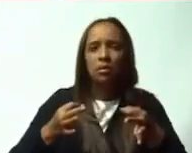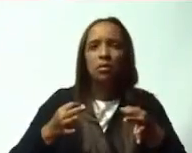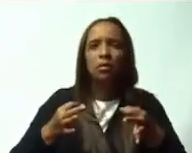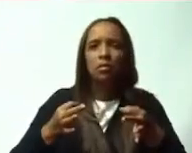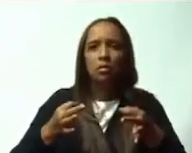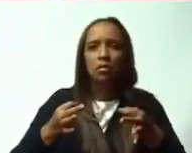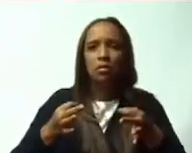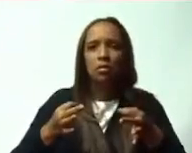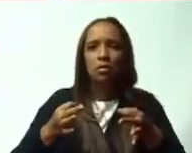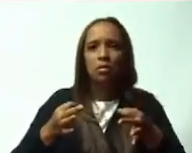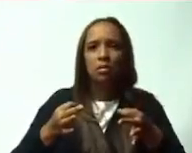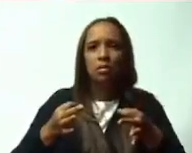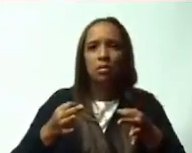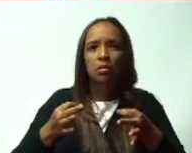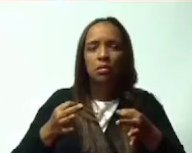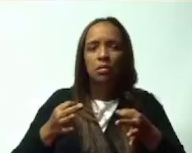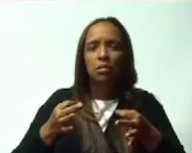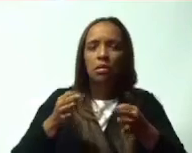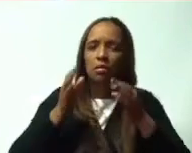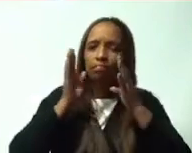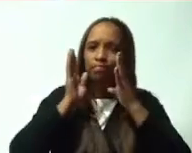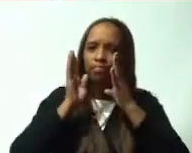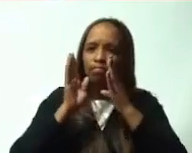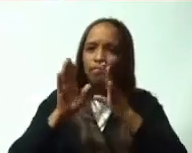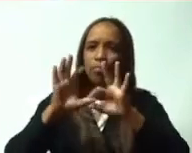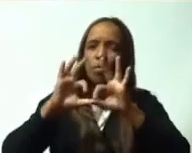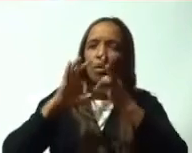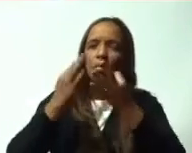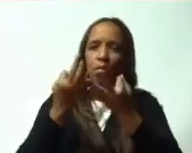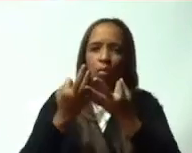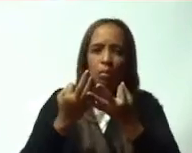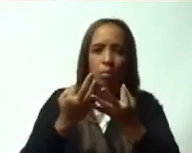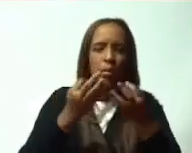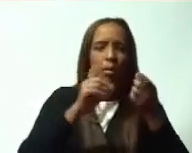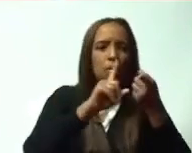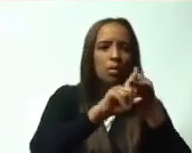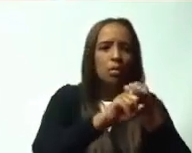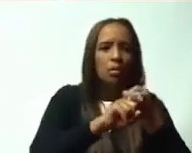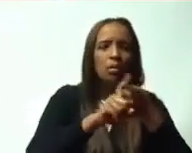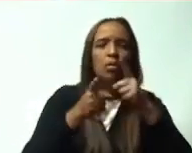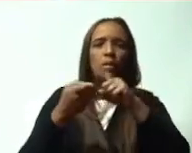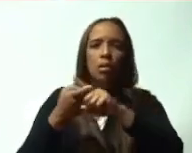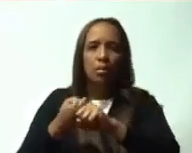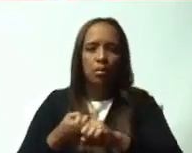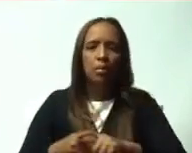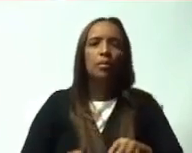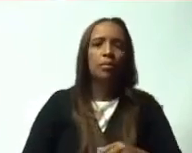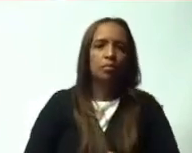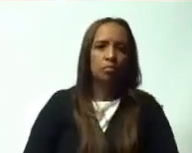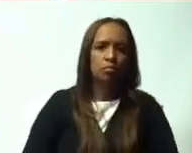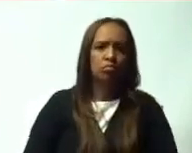la conciencia y la prudencia me dicen, administra el silencio.